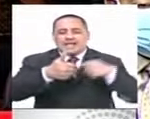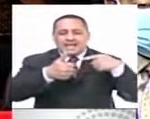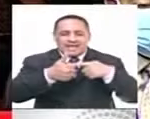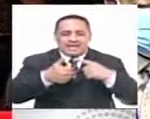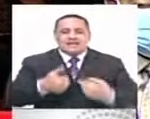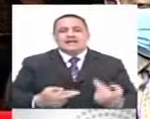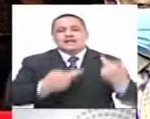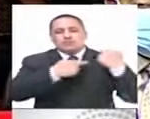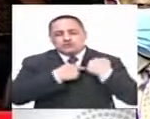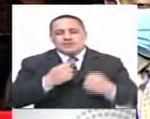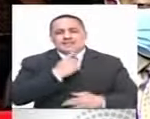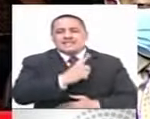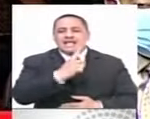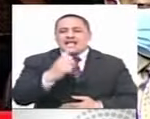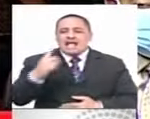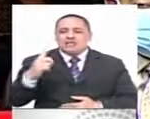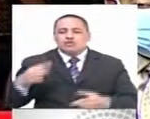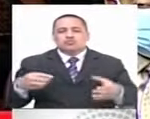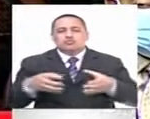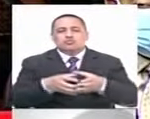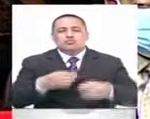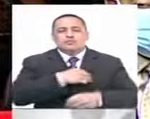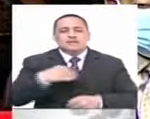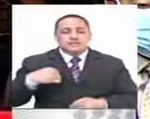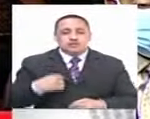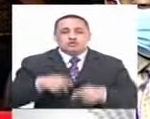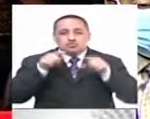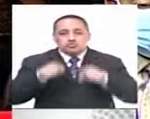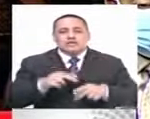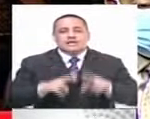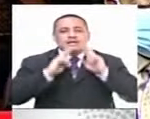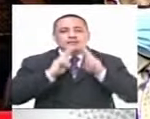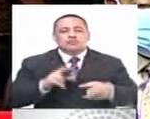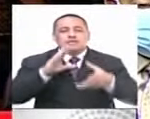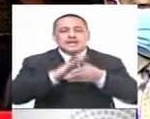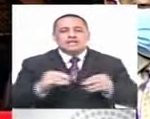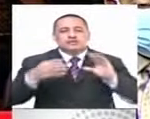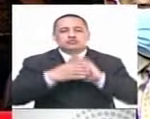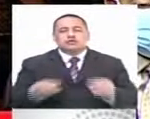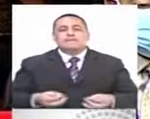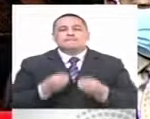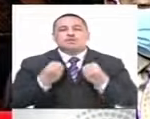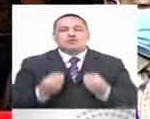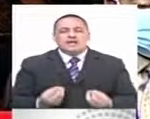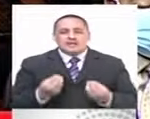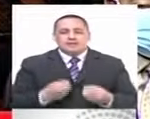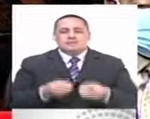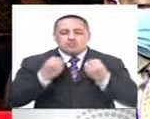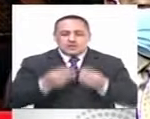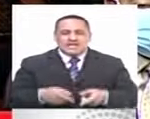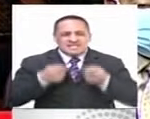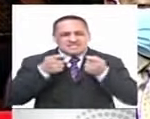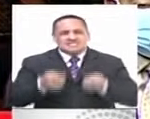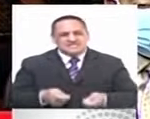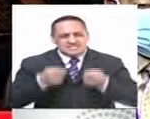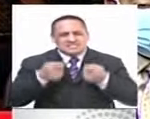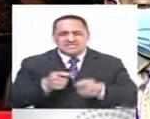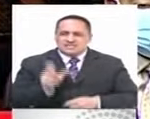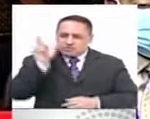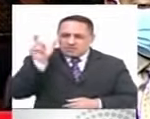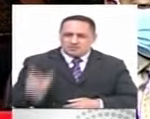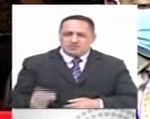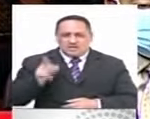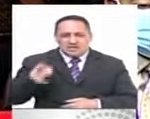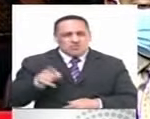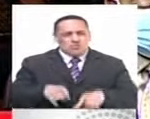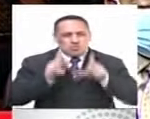responsable de cada uno de sus ministros. Y usted le responderá la historia por qué insiste en un ministro